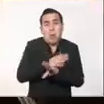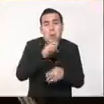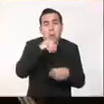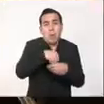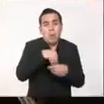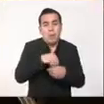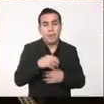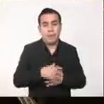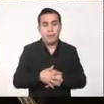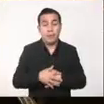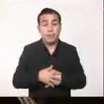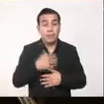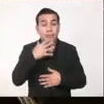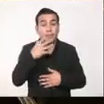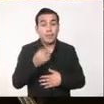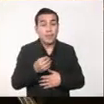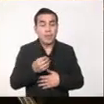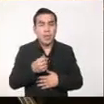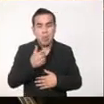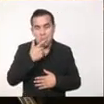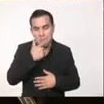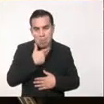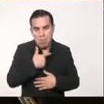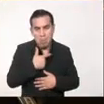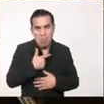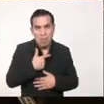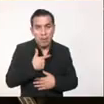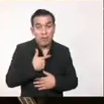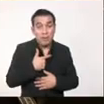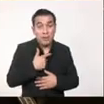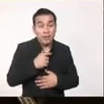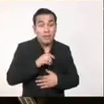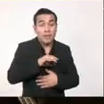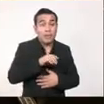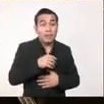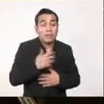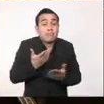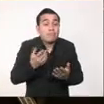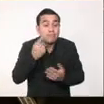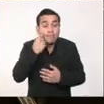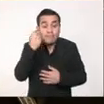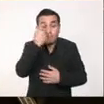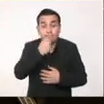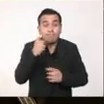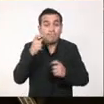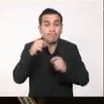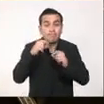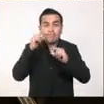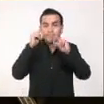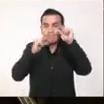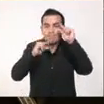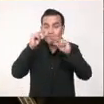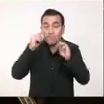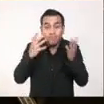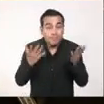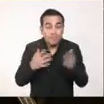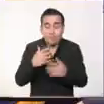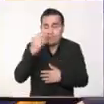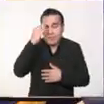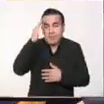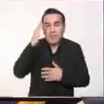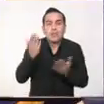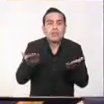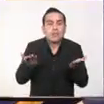ahorros. Ellos eran los que estaban tristes. Ahí estaban con caras. No hallaban qué hacer. No hallaban